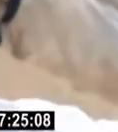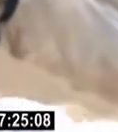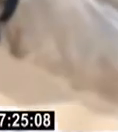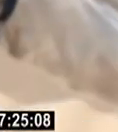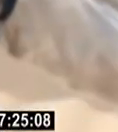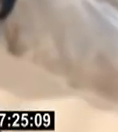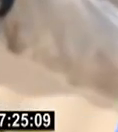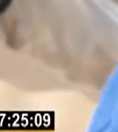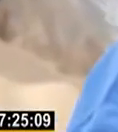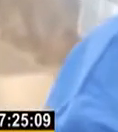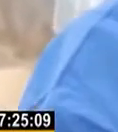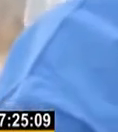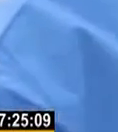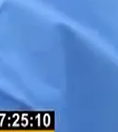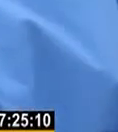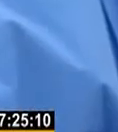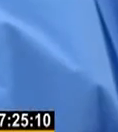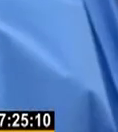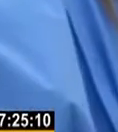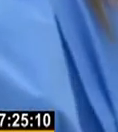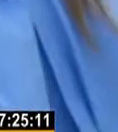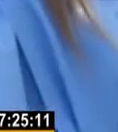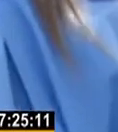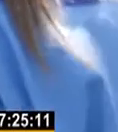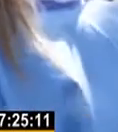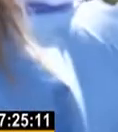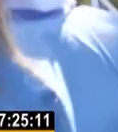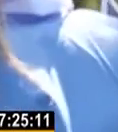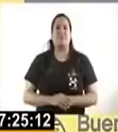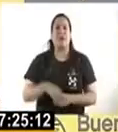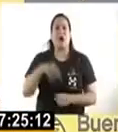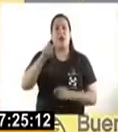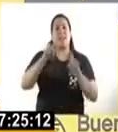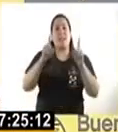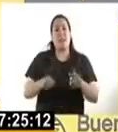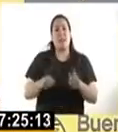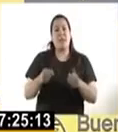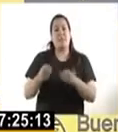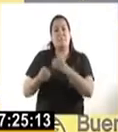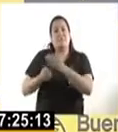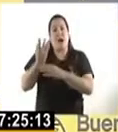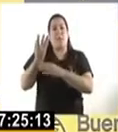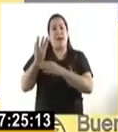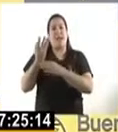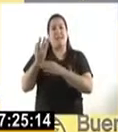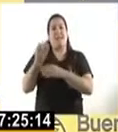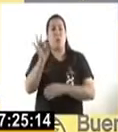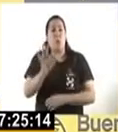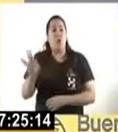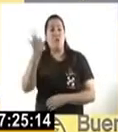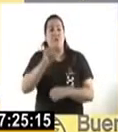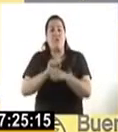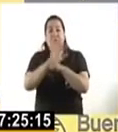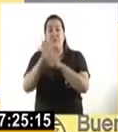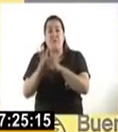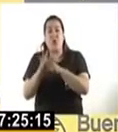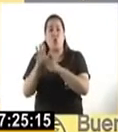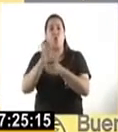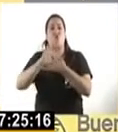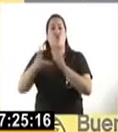las alertas se encienden en argentina la cepa de río de janeiro la de manaos